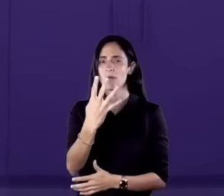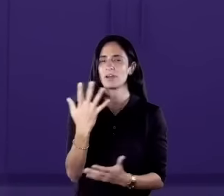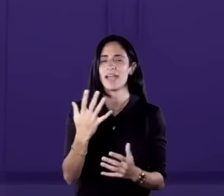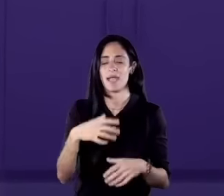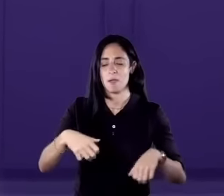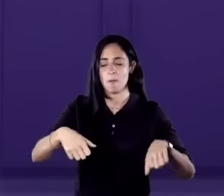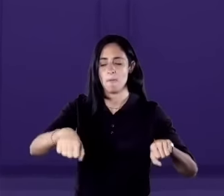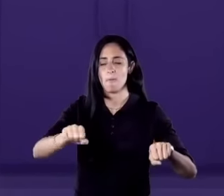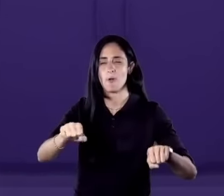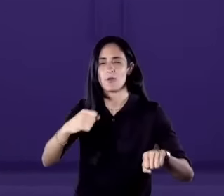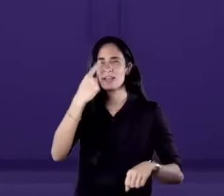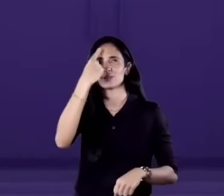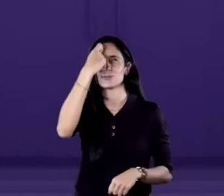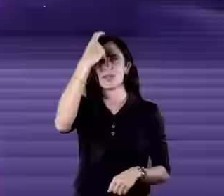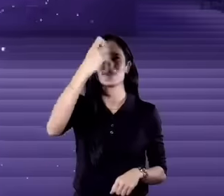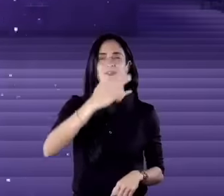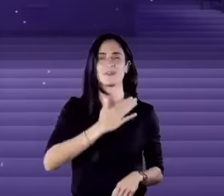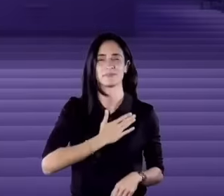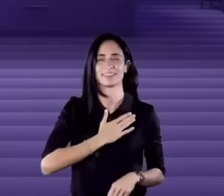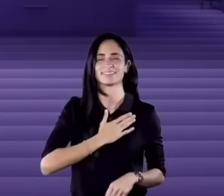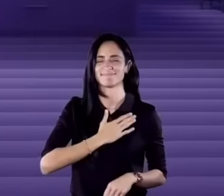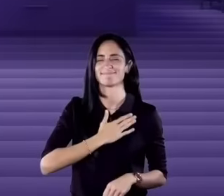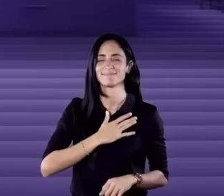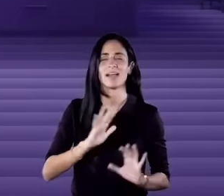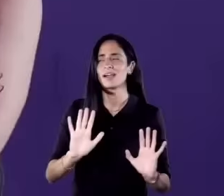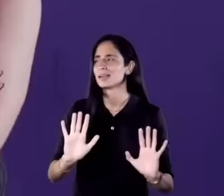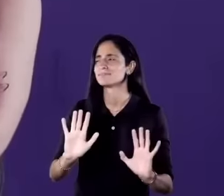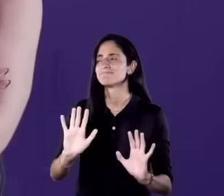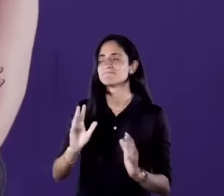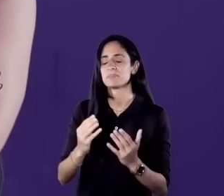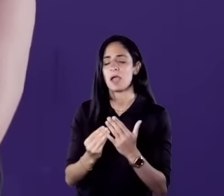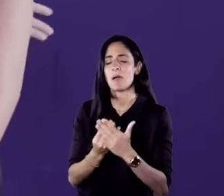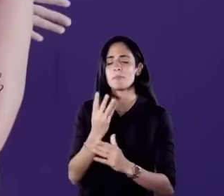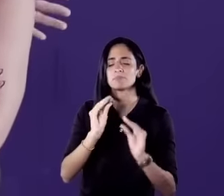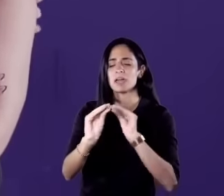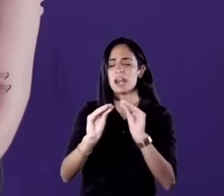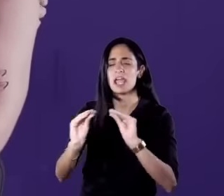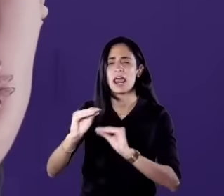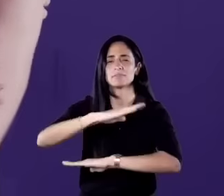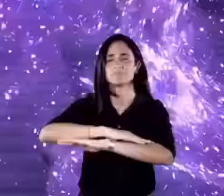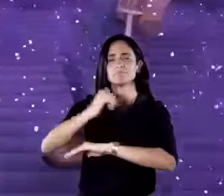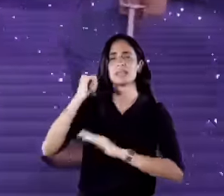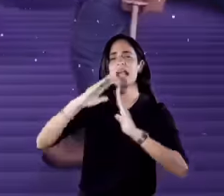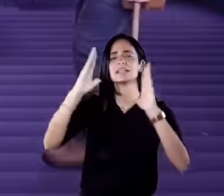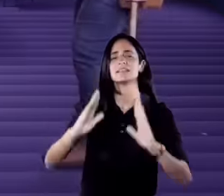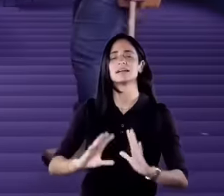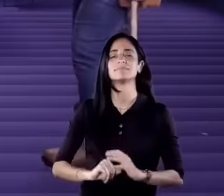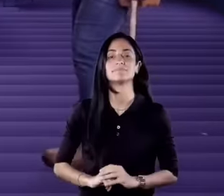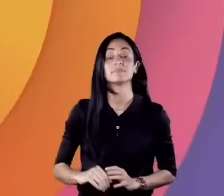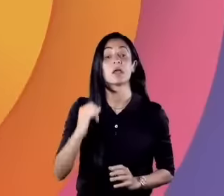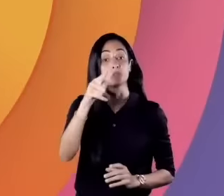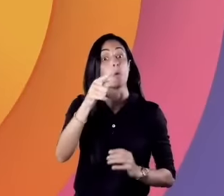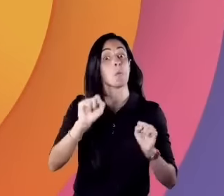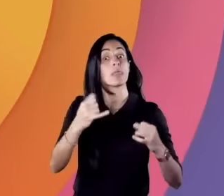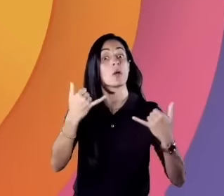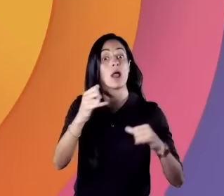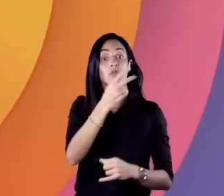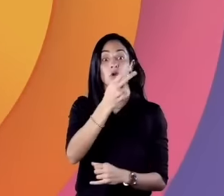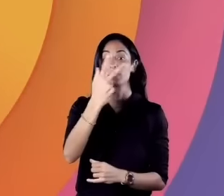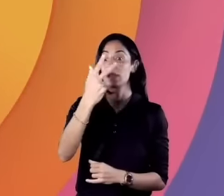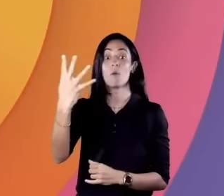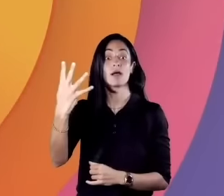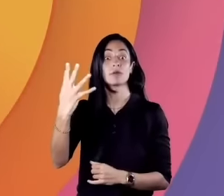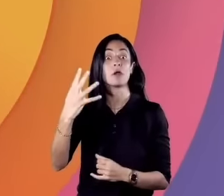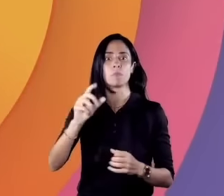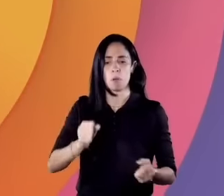me compraría la motora de mis sueños. O mejor, arreglamos la terraza. Juega Pega 2, Pega 3 y Pega